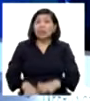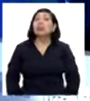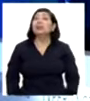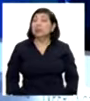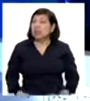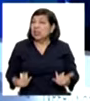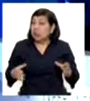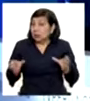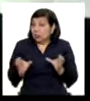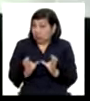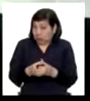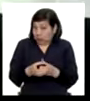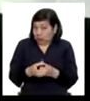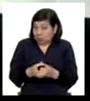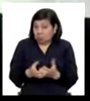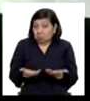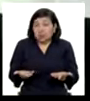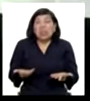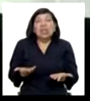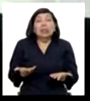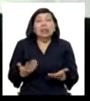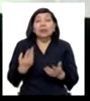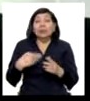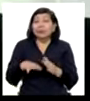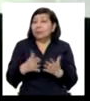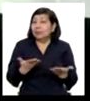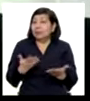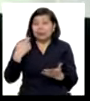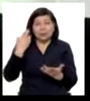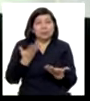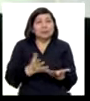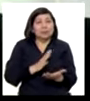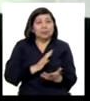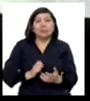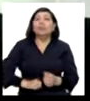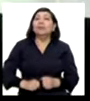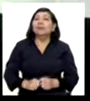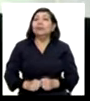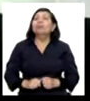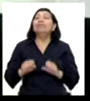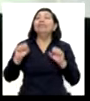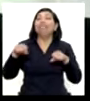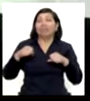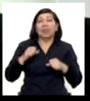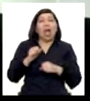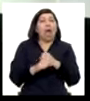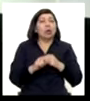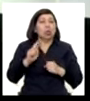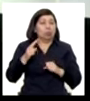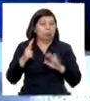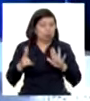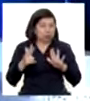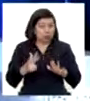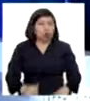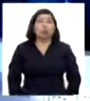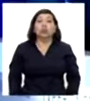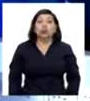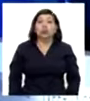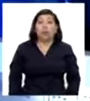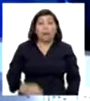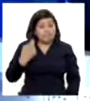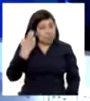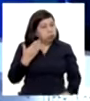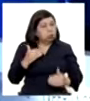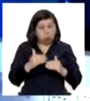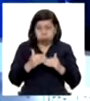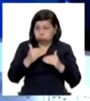interesante. ¿Y este comité entonces se concibió, ni bien se dio esta política de Estado? Sí, en el 2018, la política